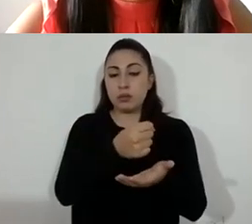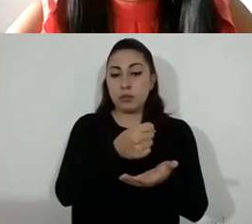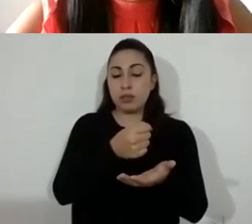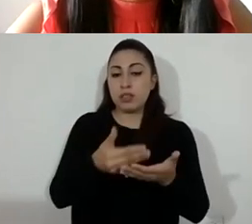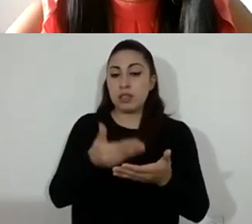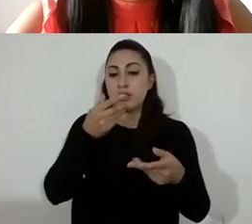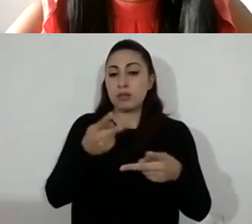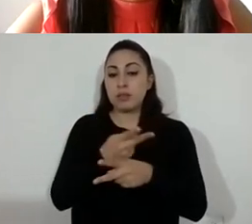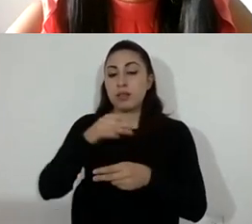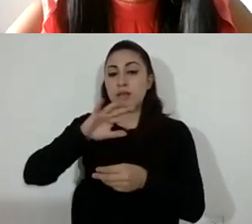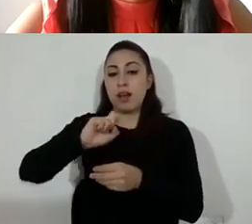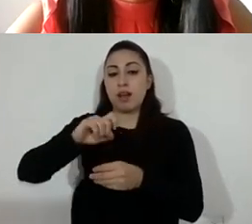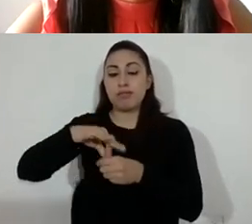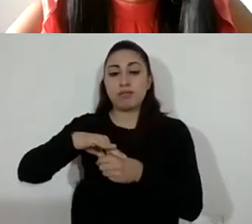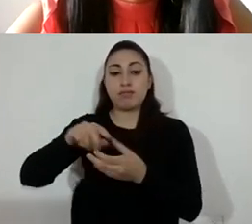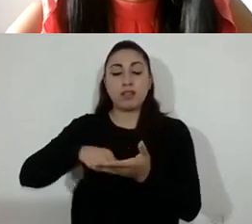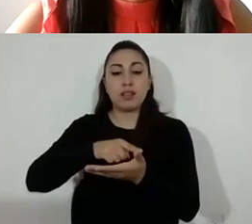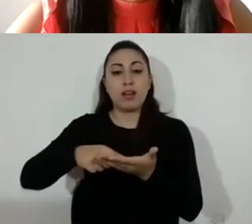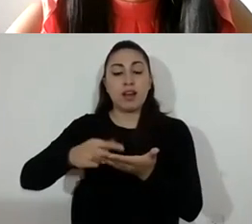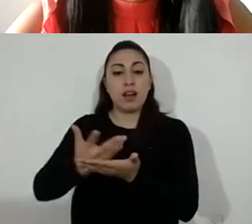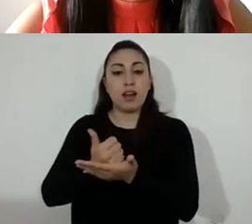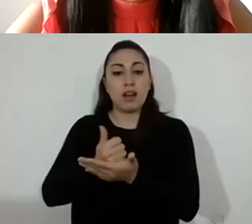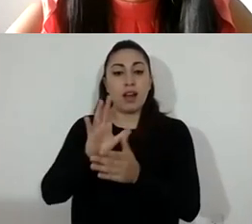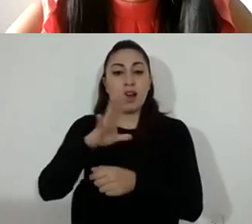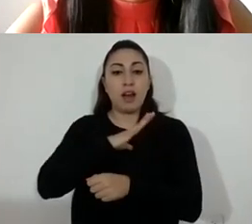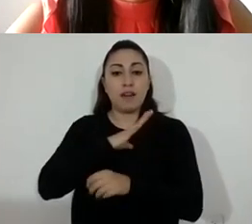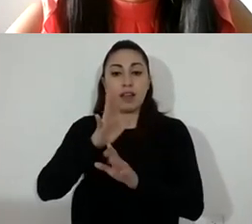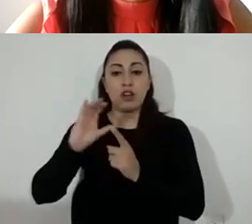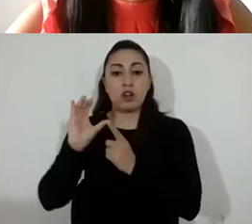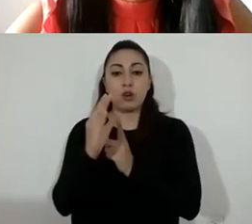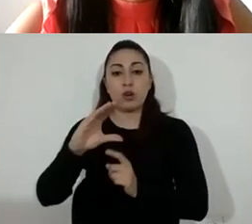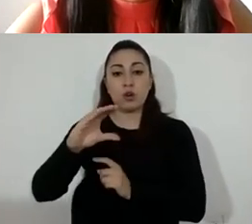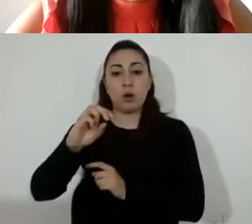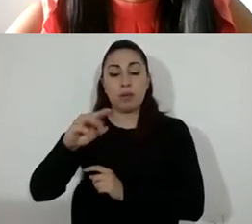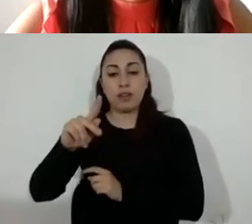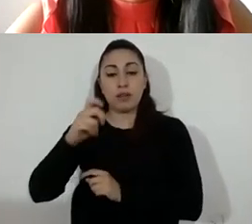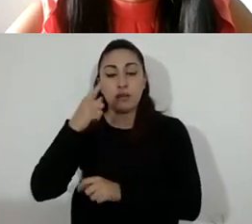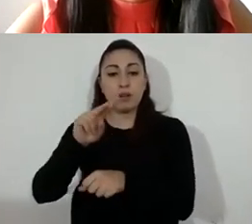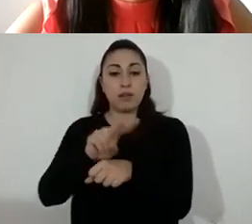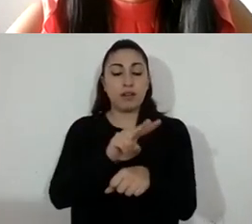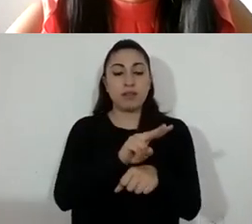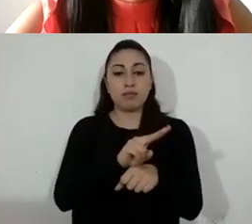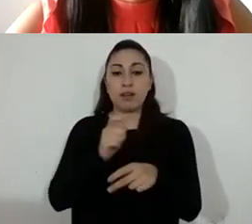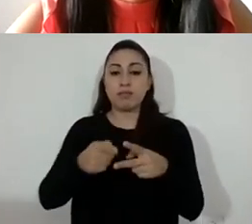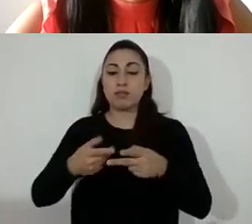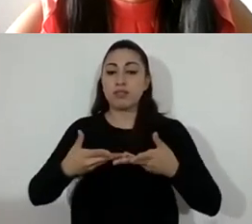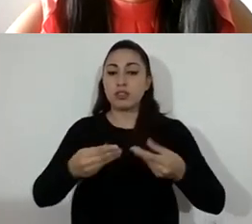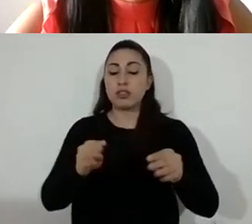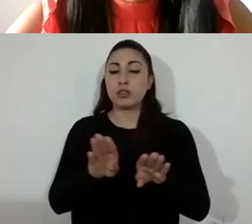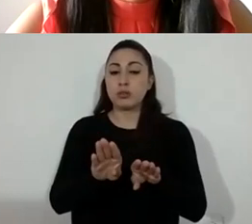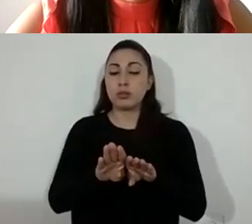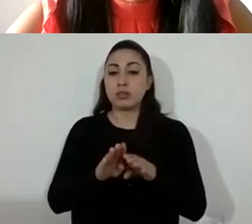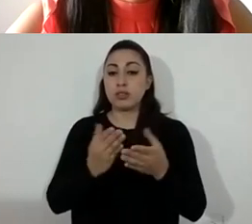fue votado, que ya tenemos comité de vigilancia y ejecución, y que ahora ellos van a